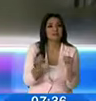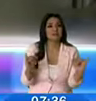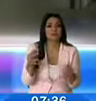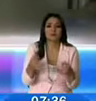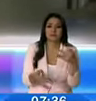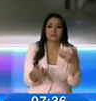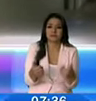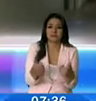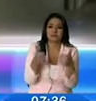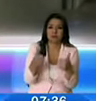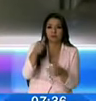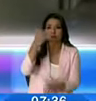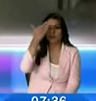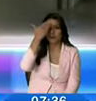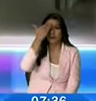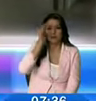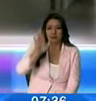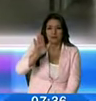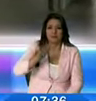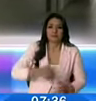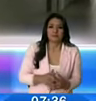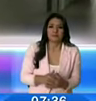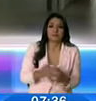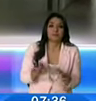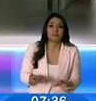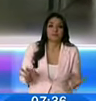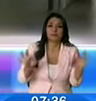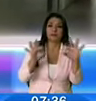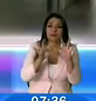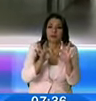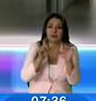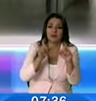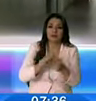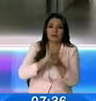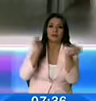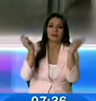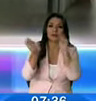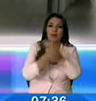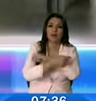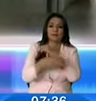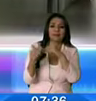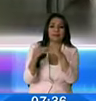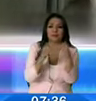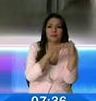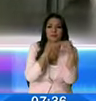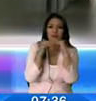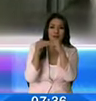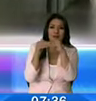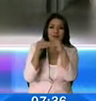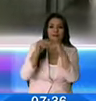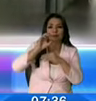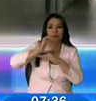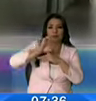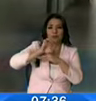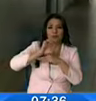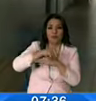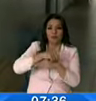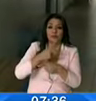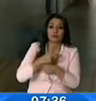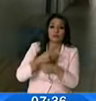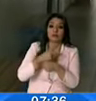justicia. Como usted conoce, es importante que se restaure el sistema democrático y en ese propósito lo que ha hecho